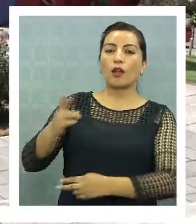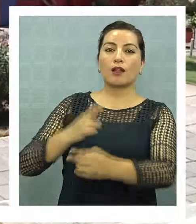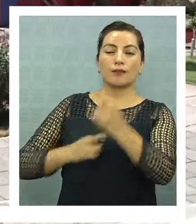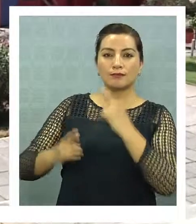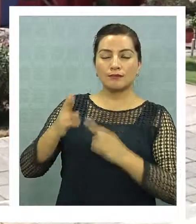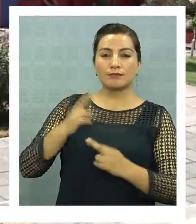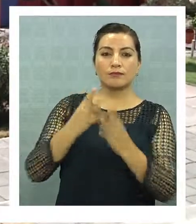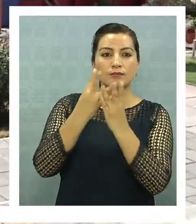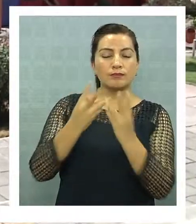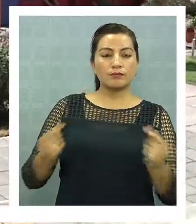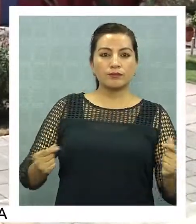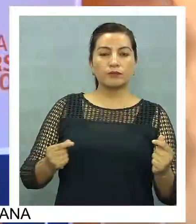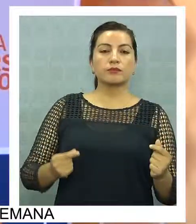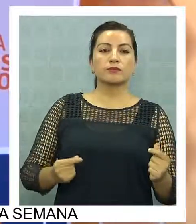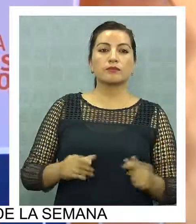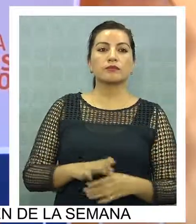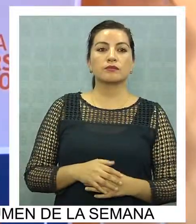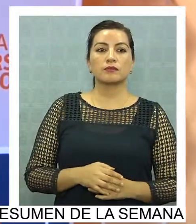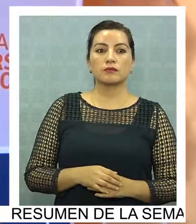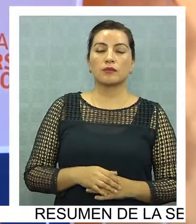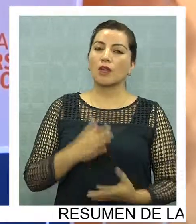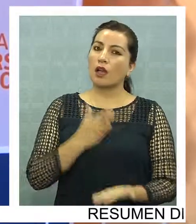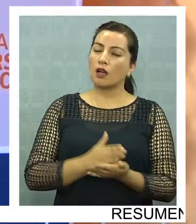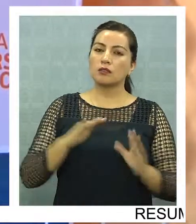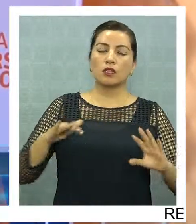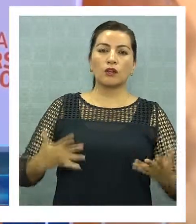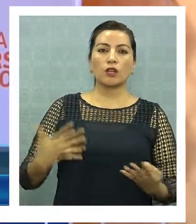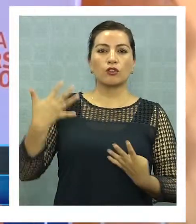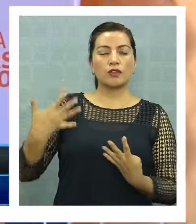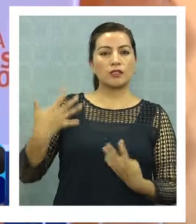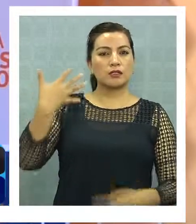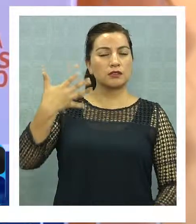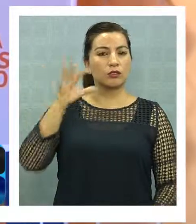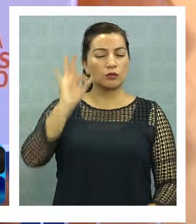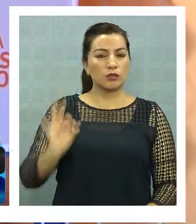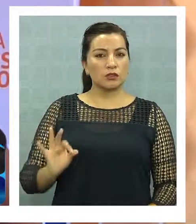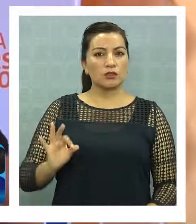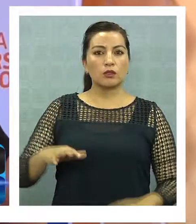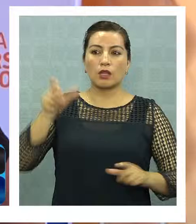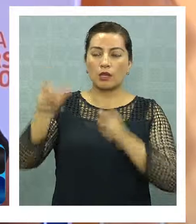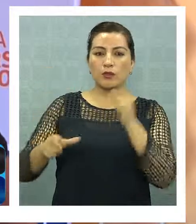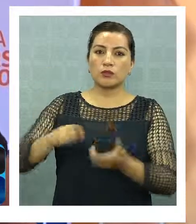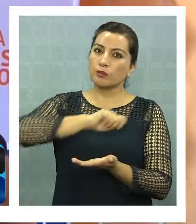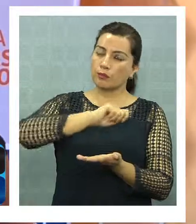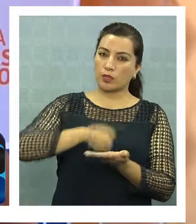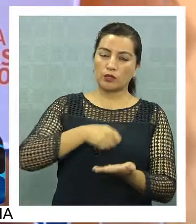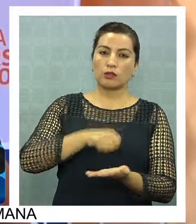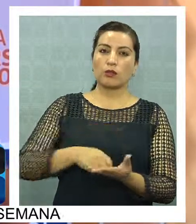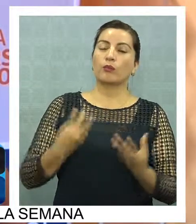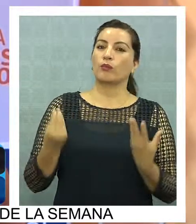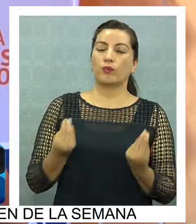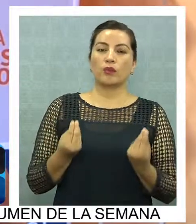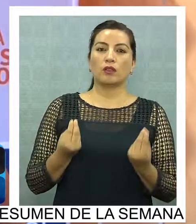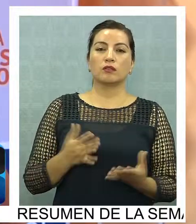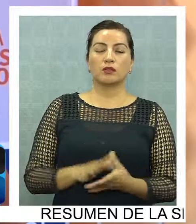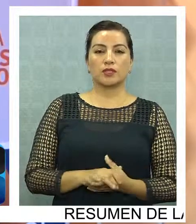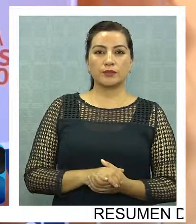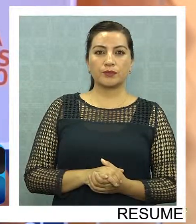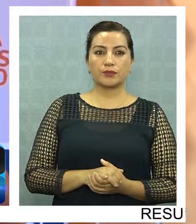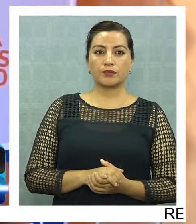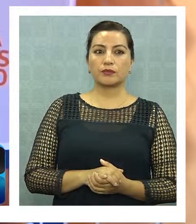jugaba un gran rol dentro de las universidades estatales y privadas. En la región, este interrogante poco a poco